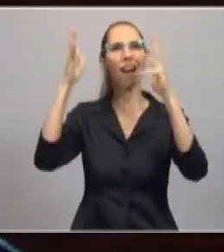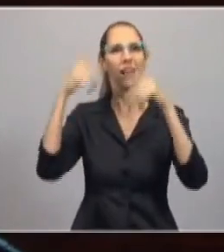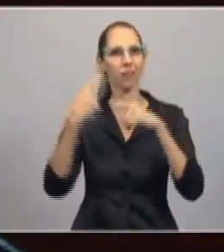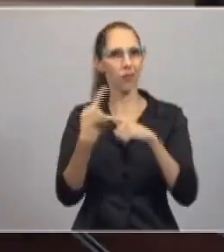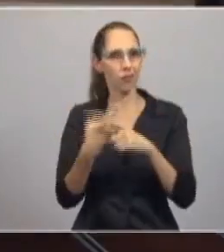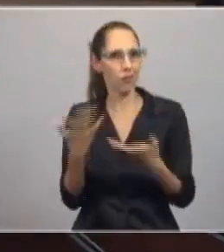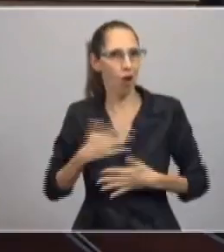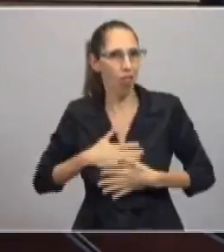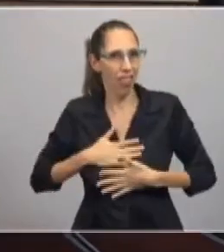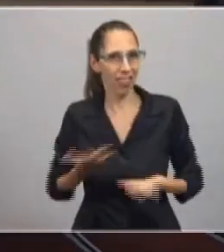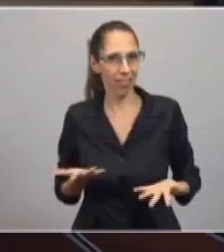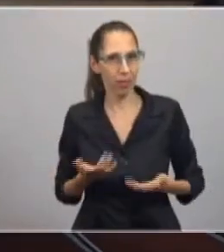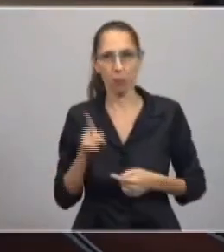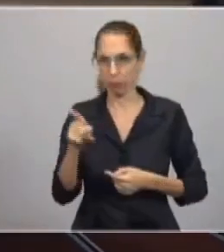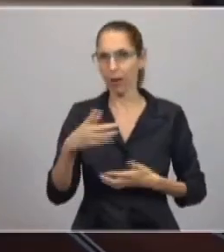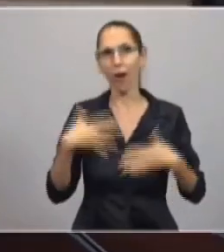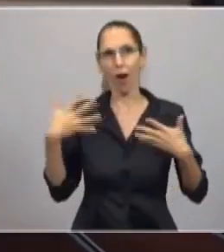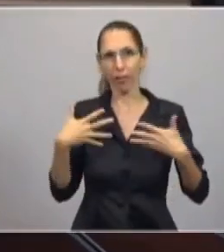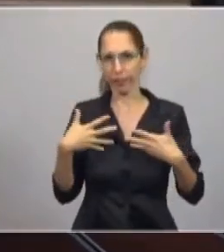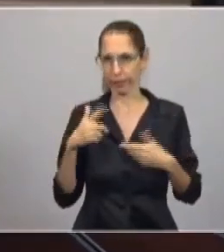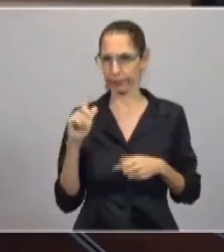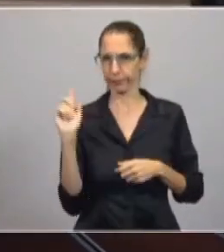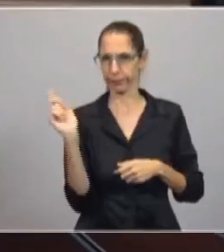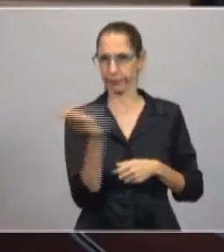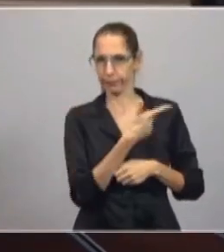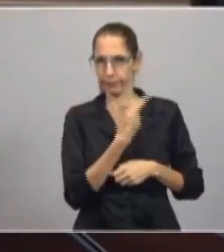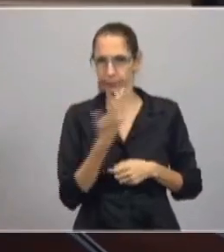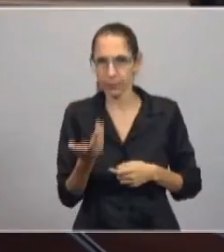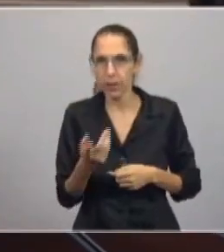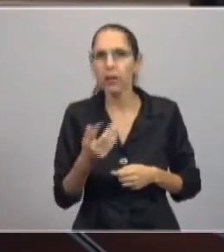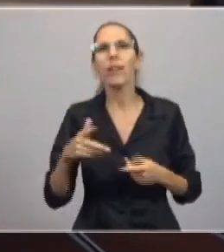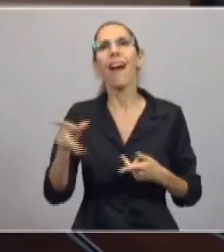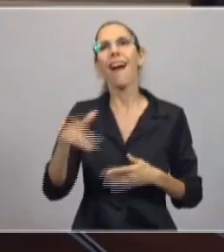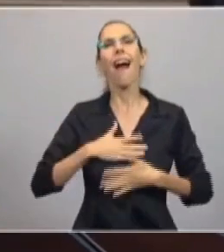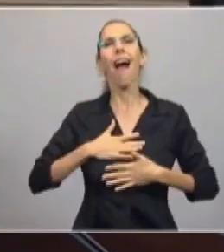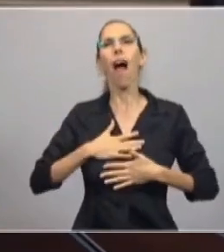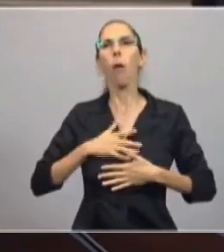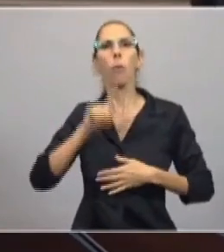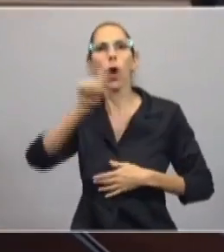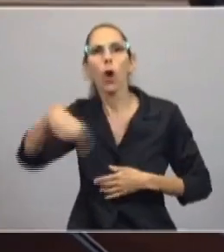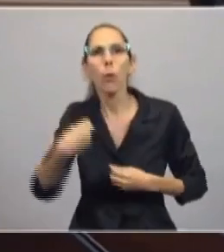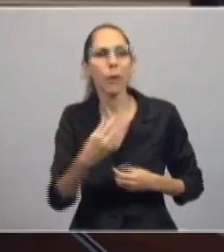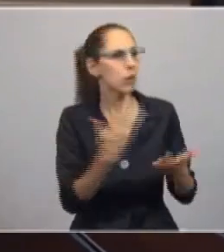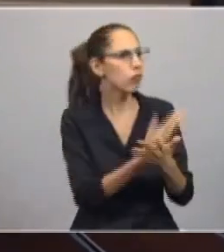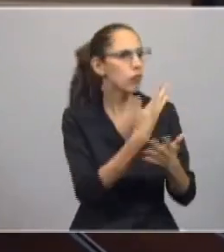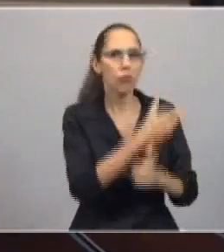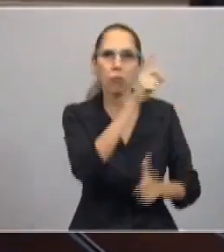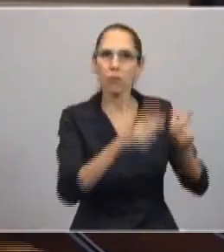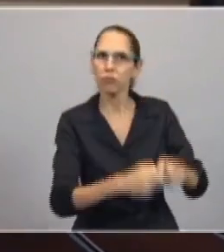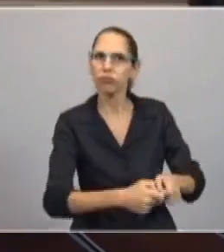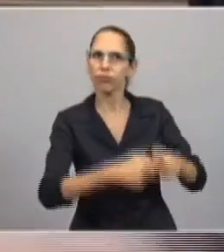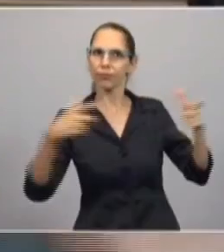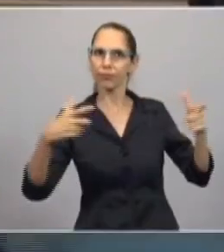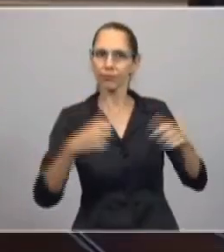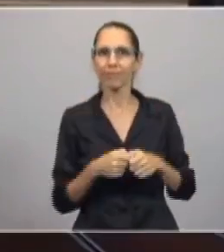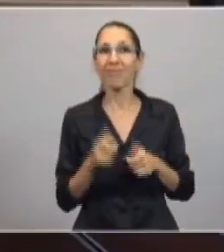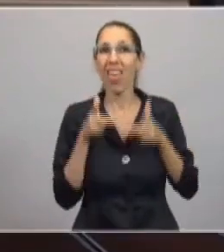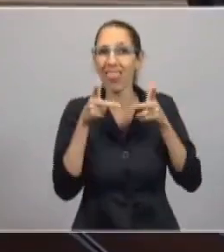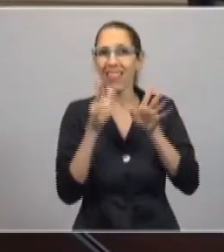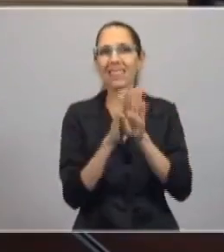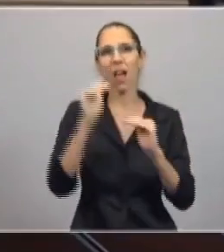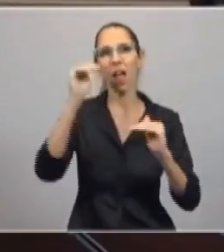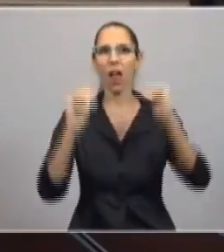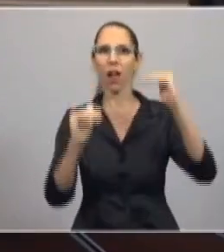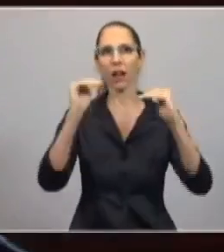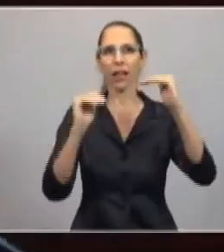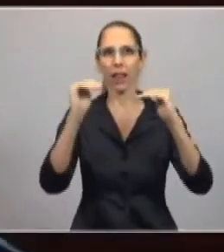manifiesta alegría, una perversa alegría surgida del sufrimiento de las mayorías. Lo que llama equilibrio es en realidad